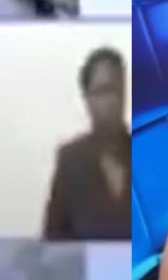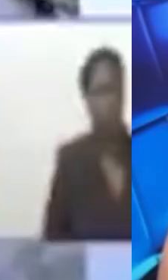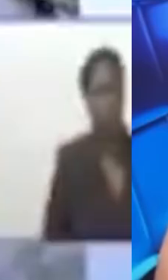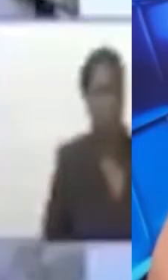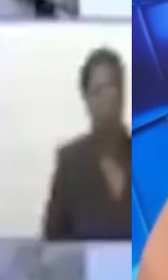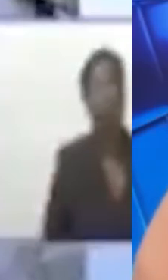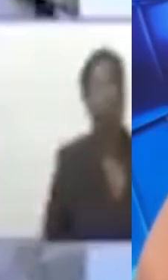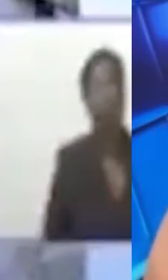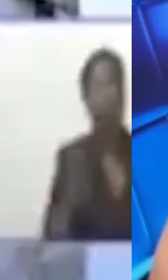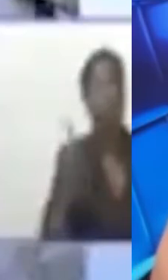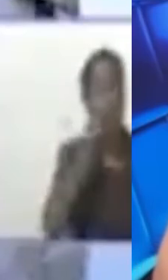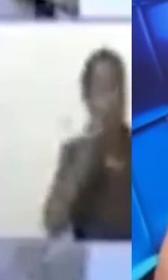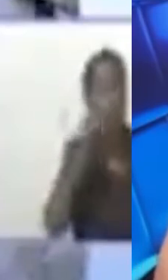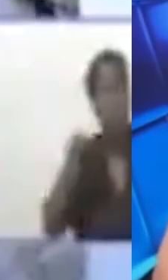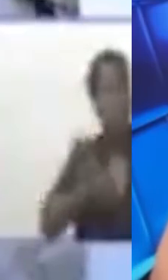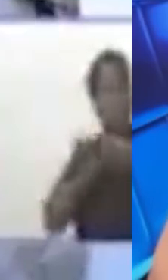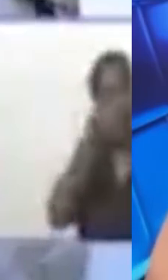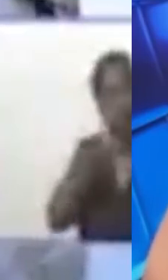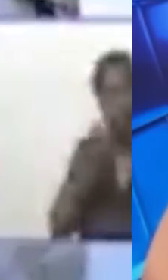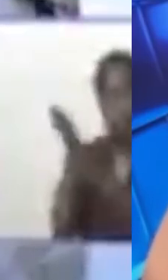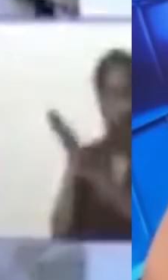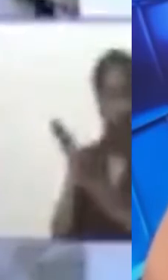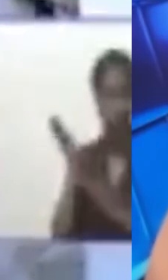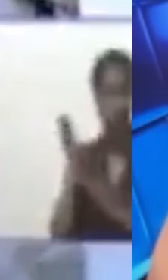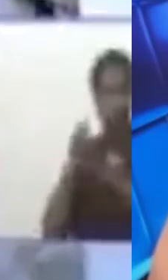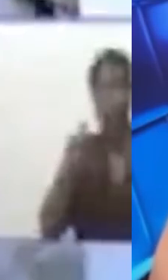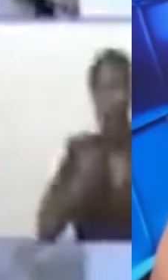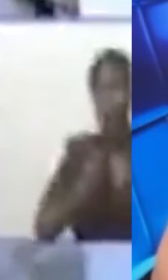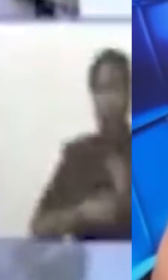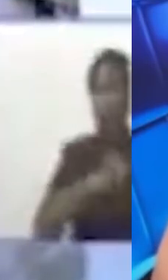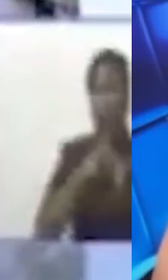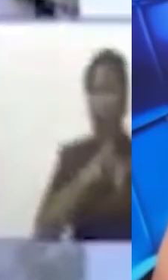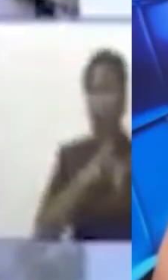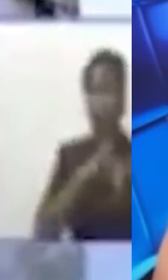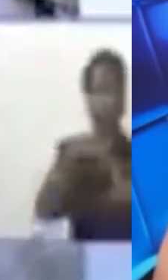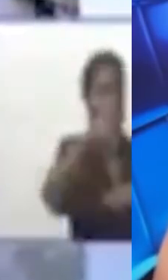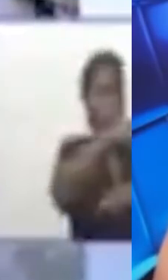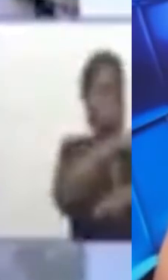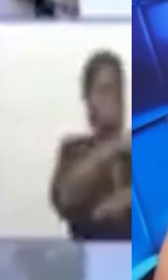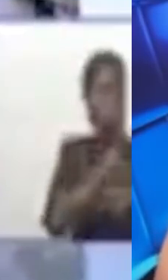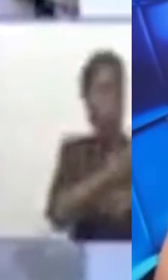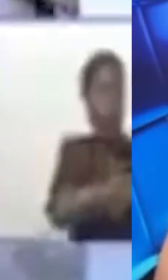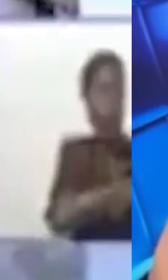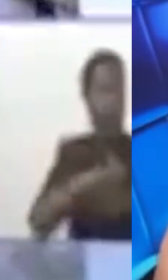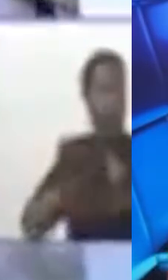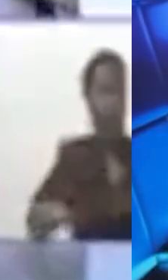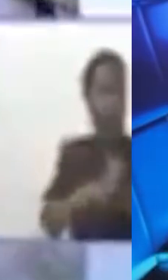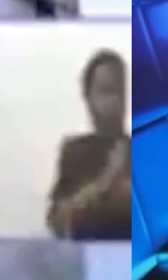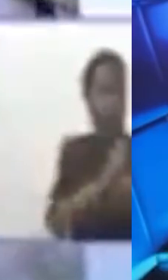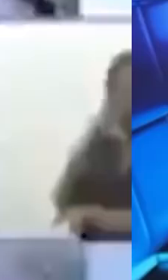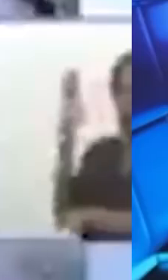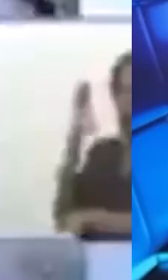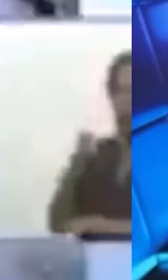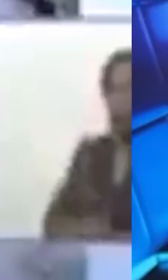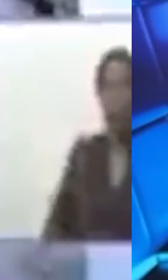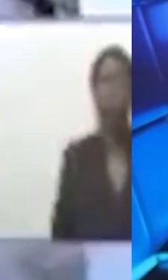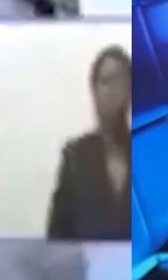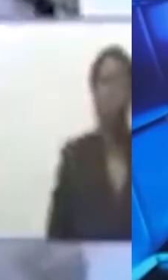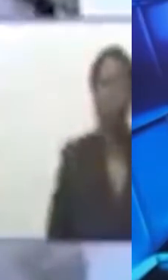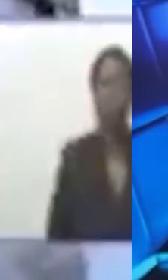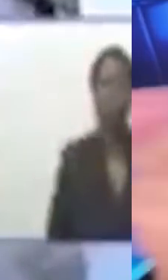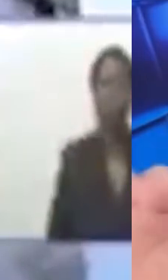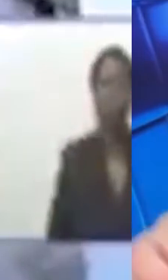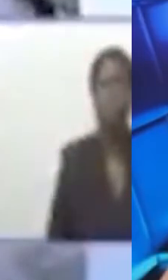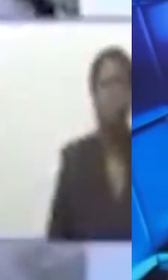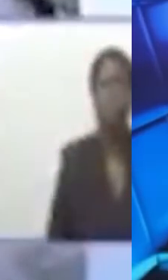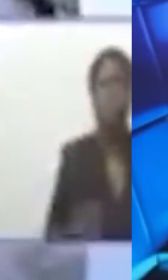ya usted está diciendo que el protocolo plantea que el cadáver debe pulverizarse antes de introducirse en la bolsa. O clorarse también. Clorarse. Y tenemos